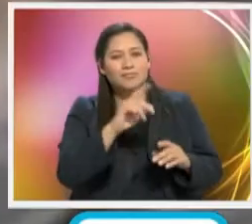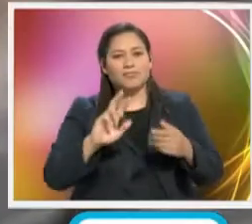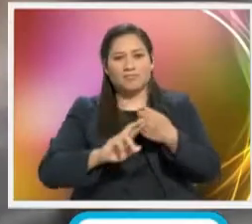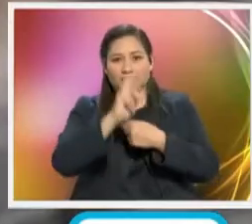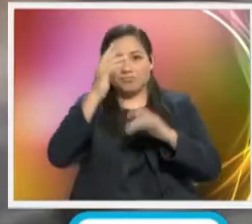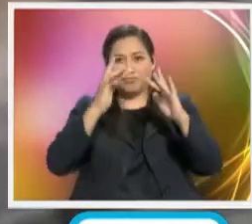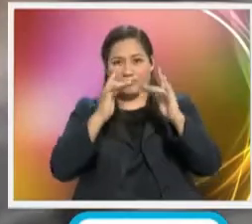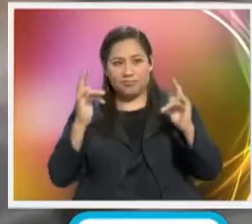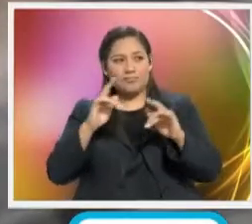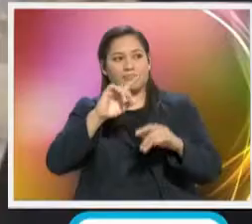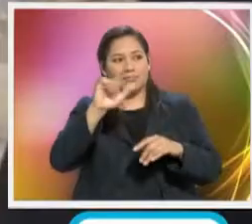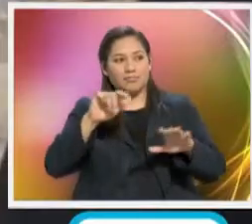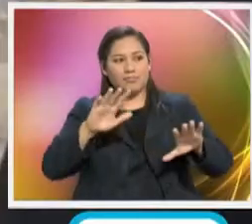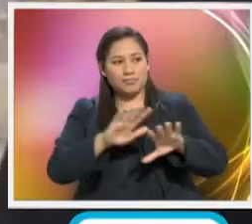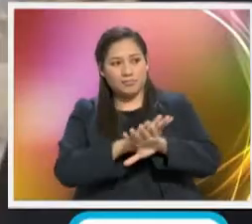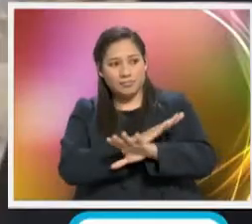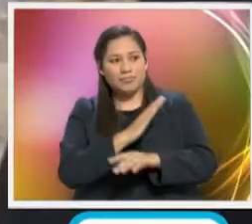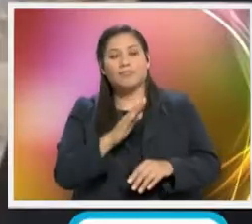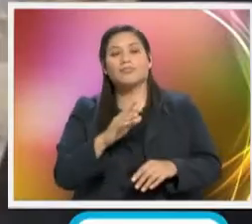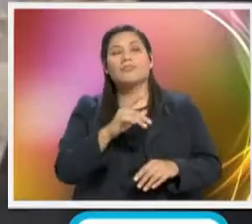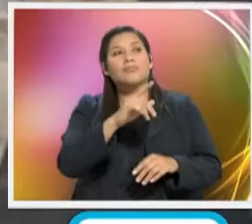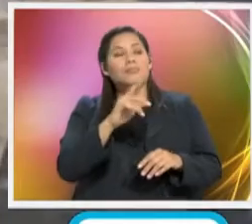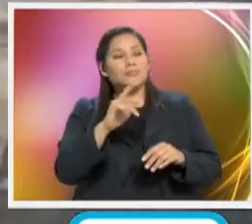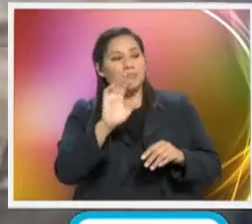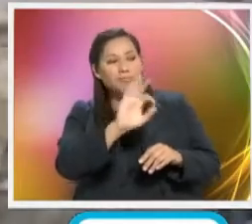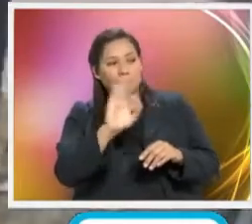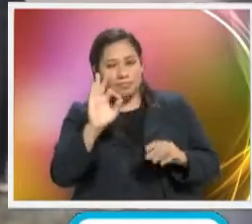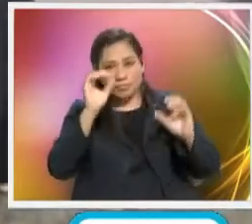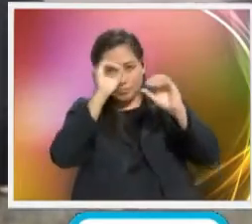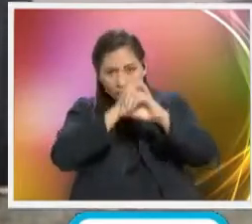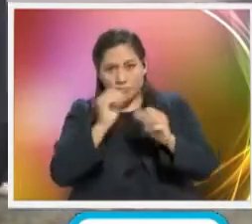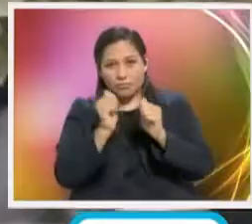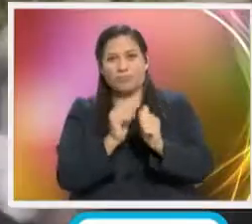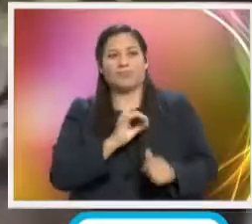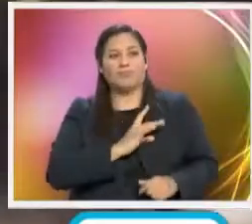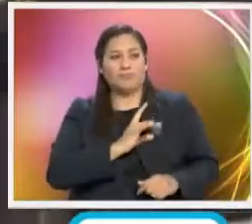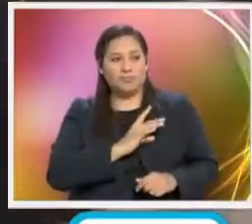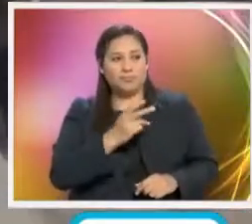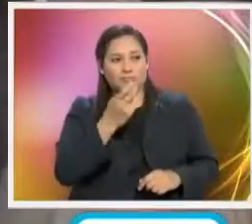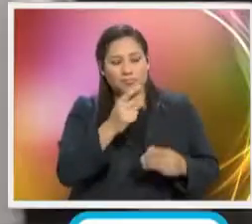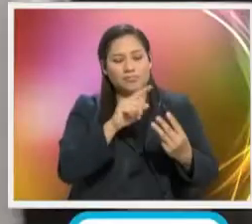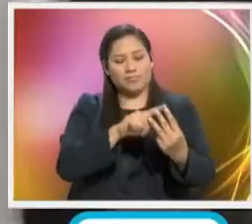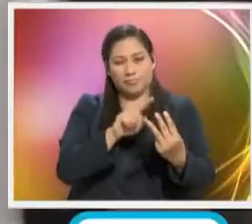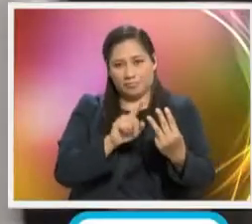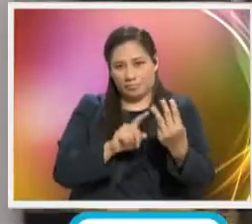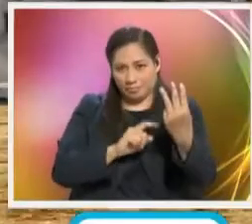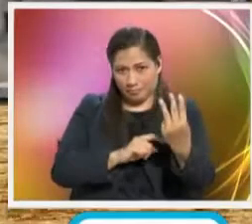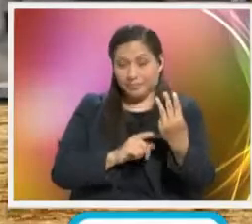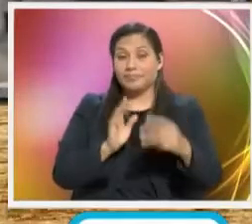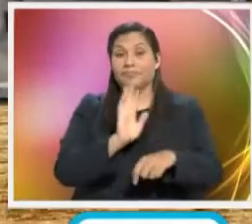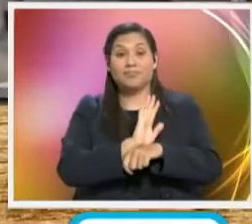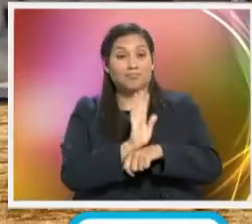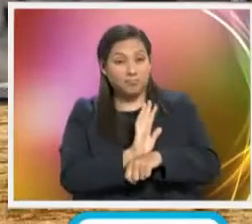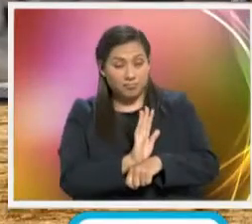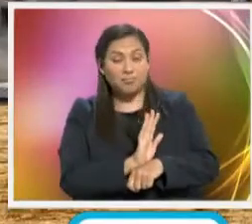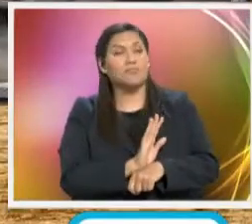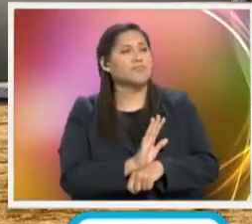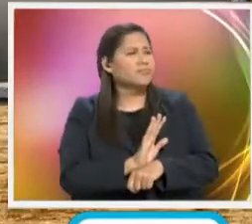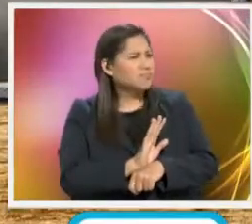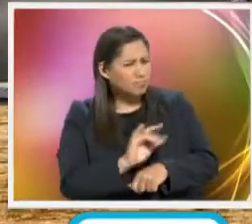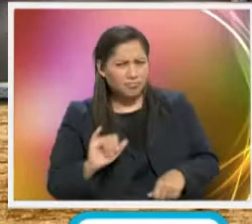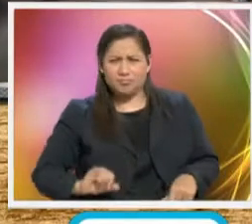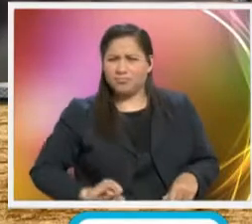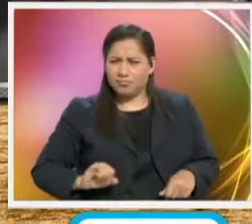ocurrió después la etapa oscura con el terror, te lo plantean justo en paralelo con la relación de estos personajes. Y la película es muy movida,